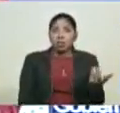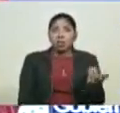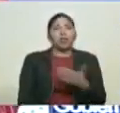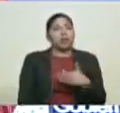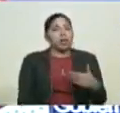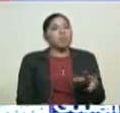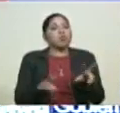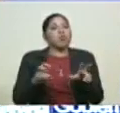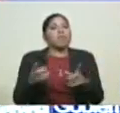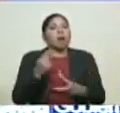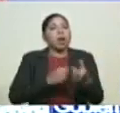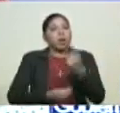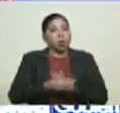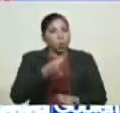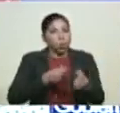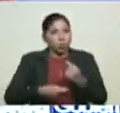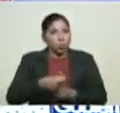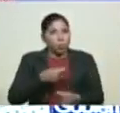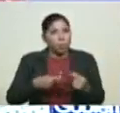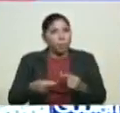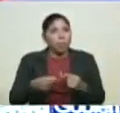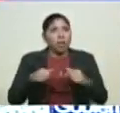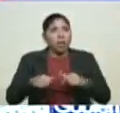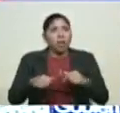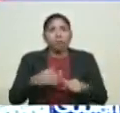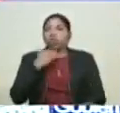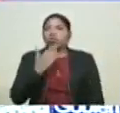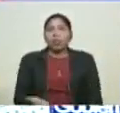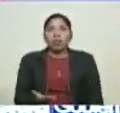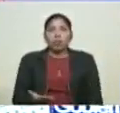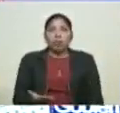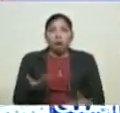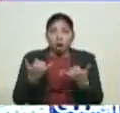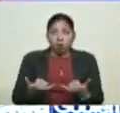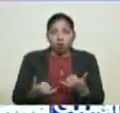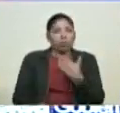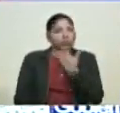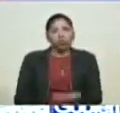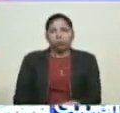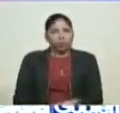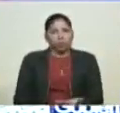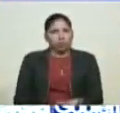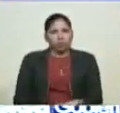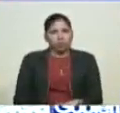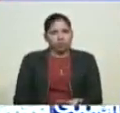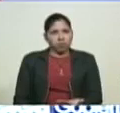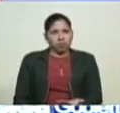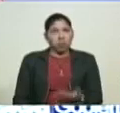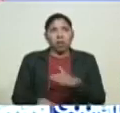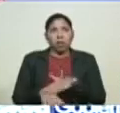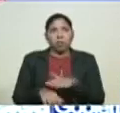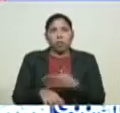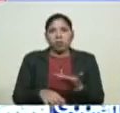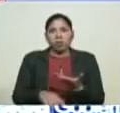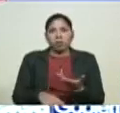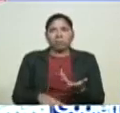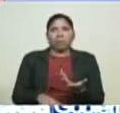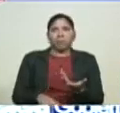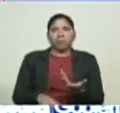economía. La economía que existe hoy no nos sirve porque ha sido infectada